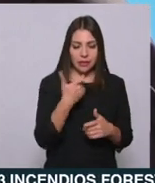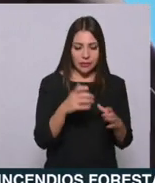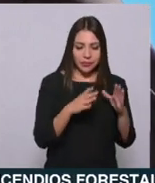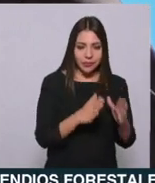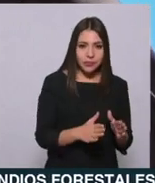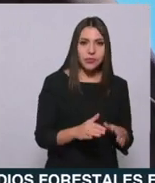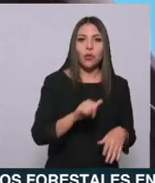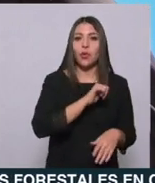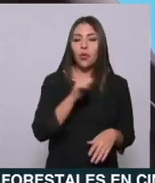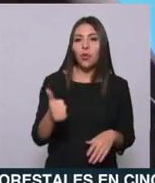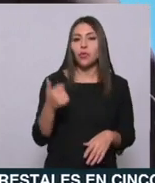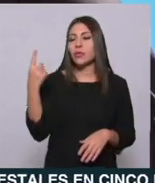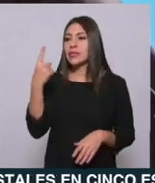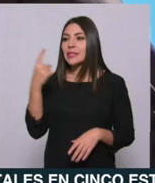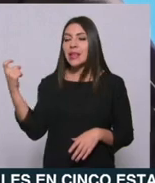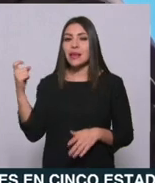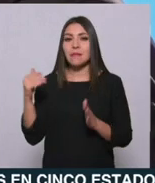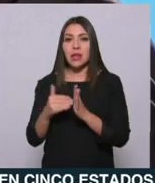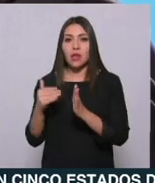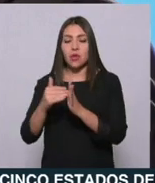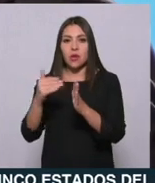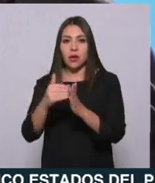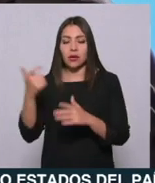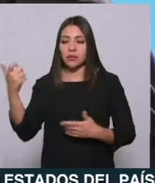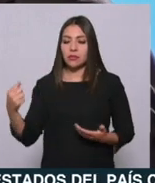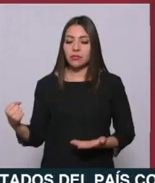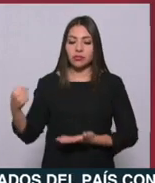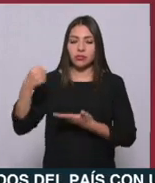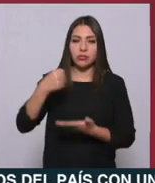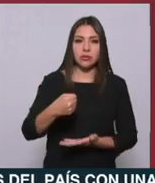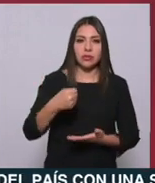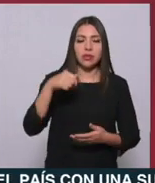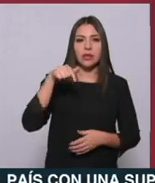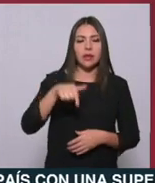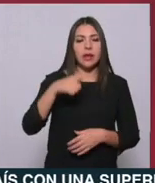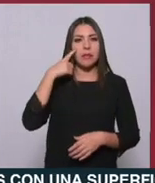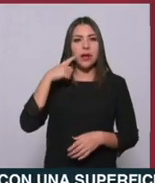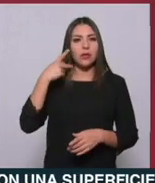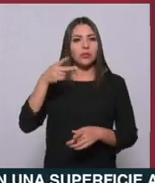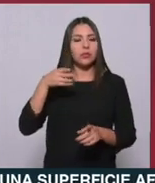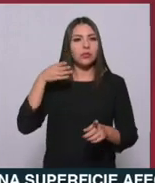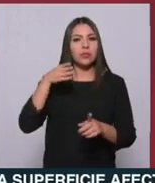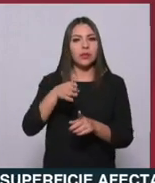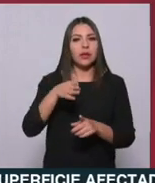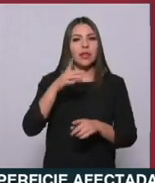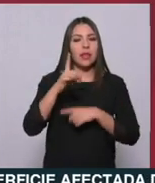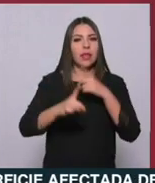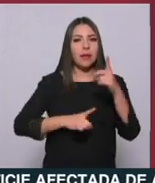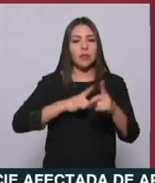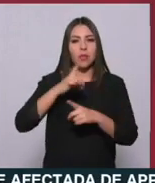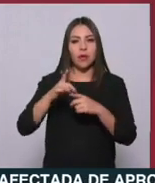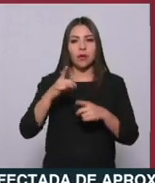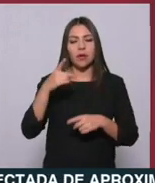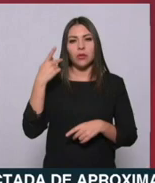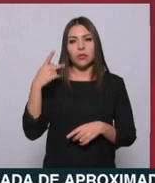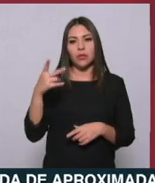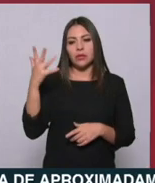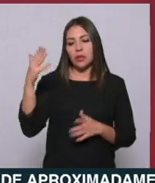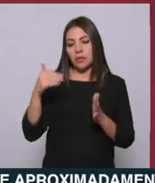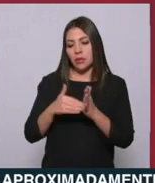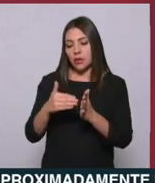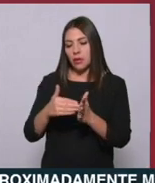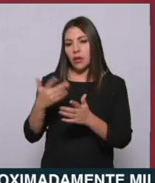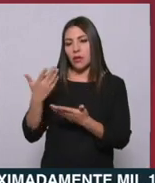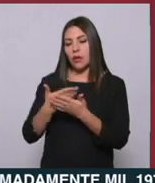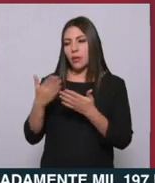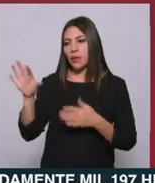dedicado al deporte de 500 millones que se autorizaron para este año. Se